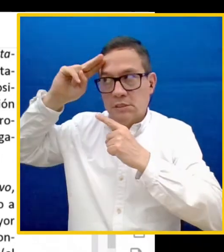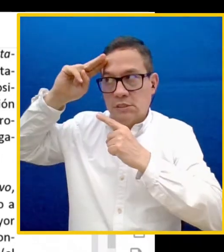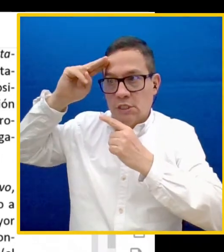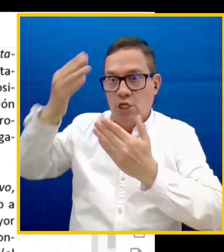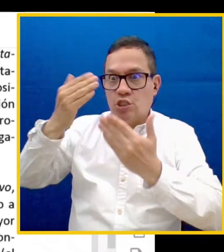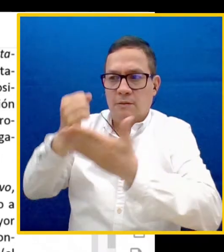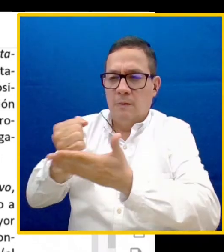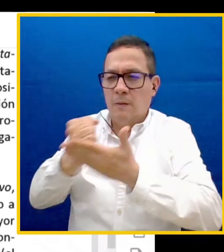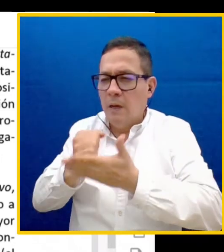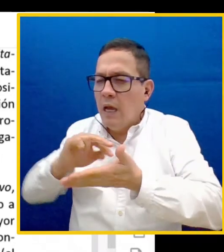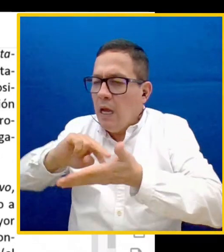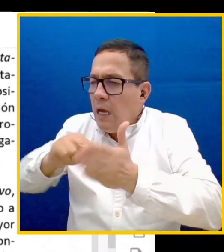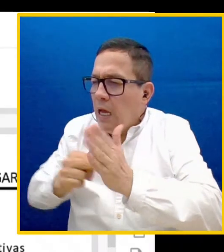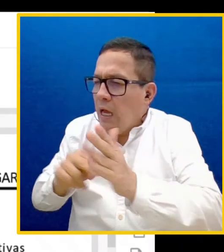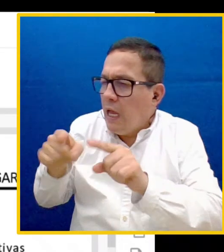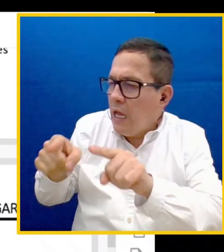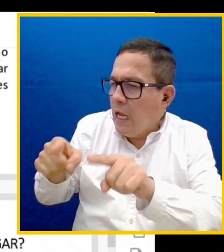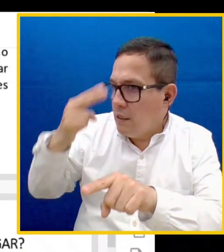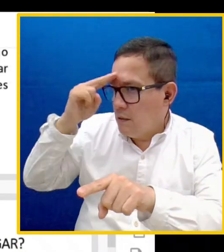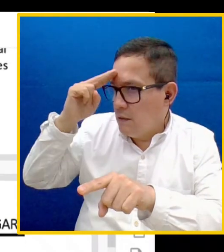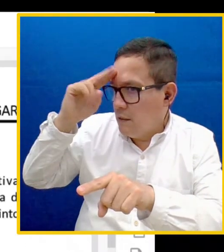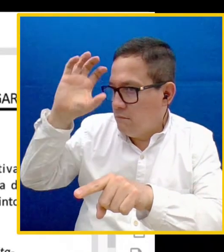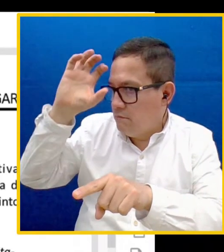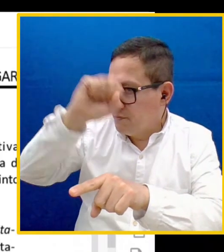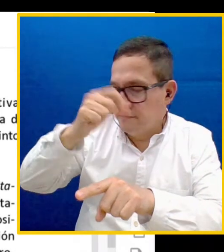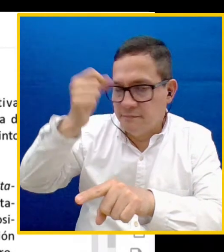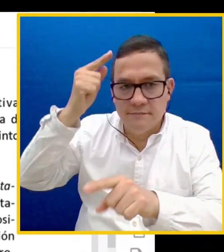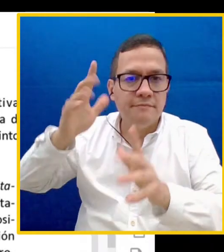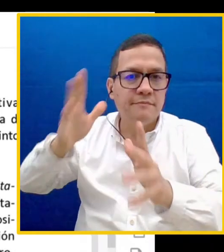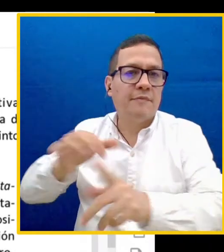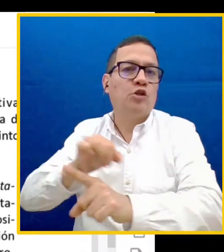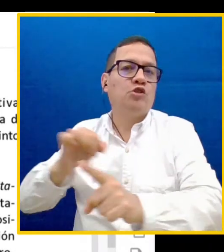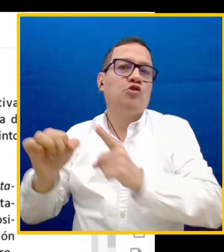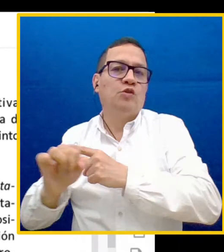el significado de la vida social.